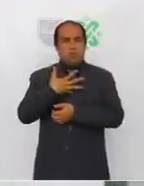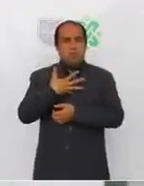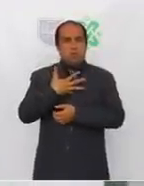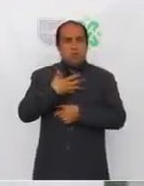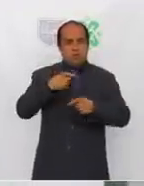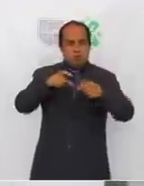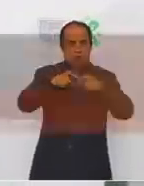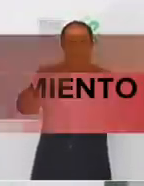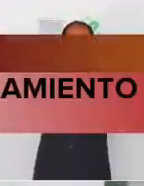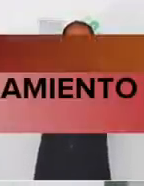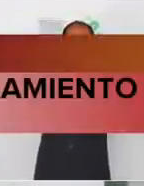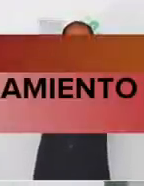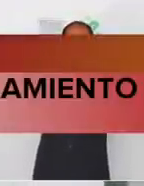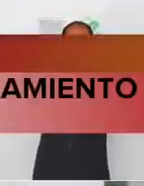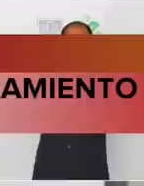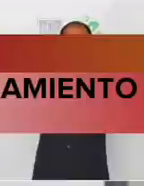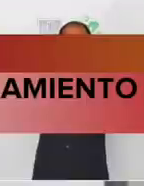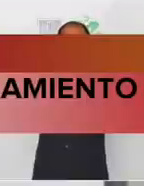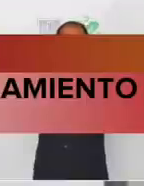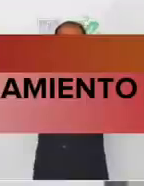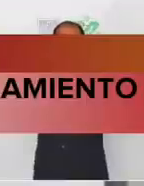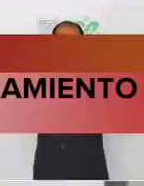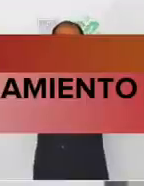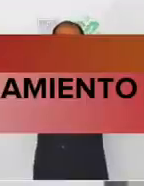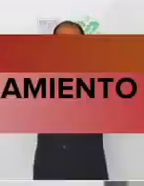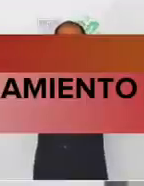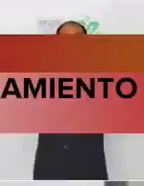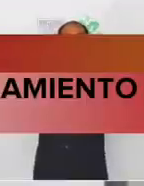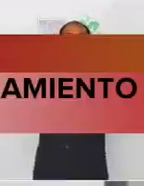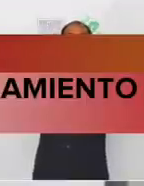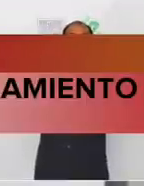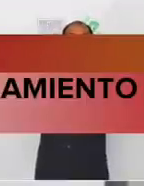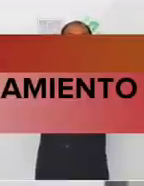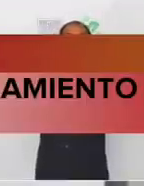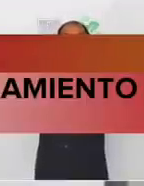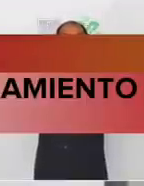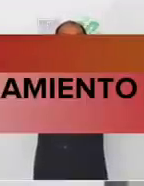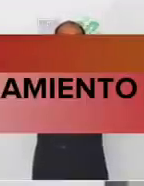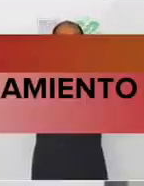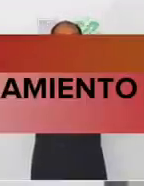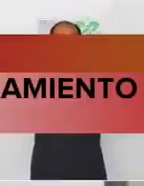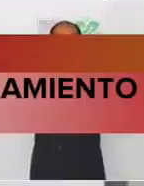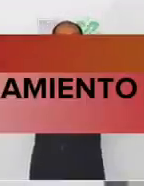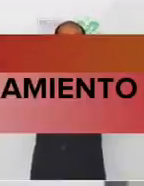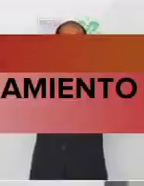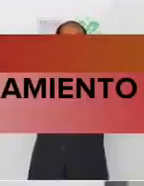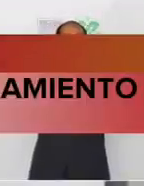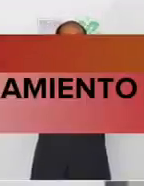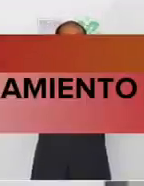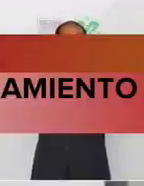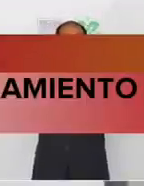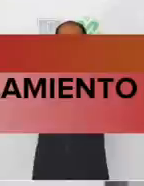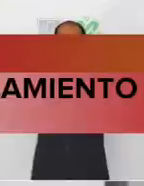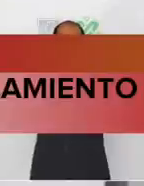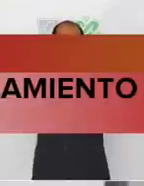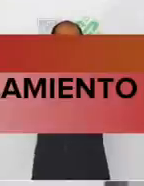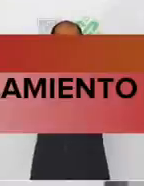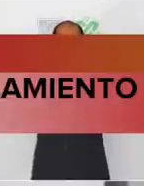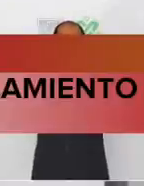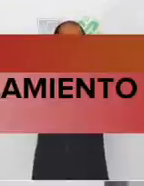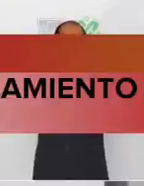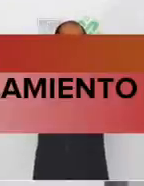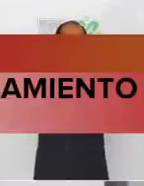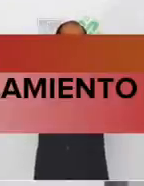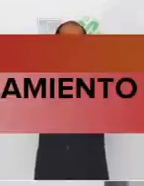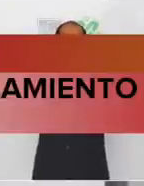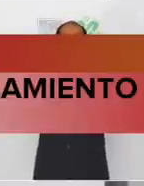una banda en donde hay personas que están separando los residuos sólidos. No tiene más, es lo único que existe.